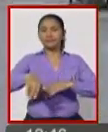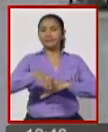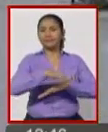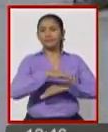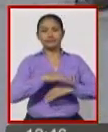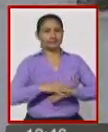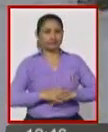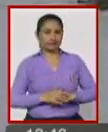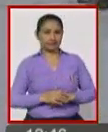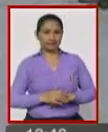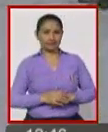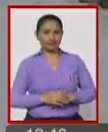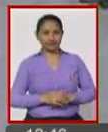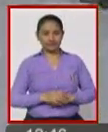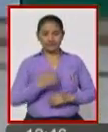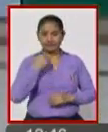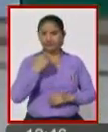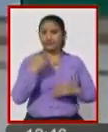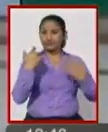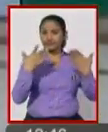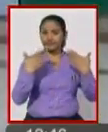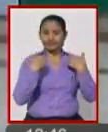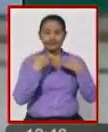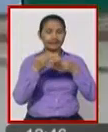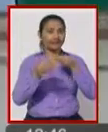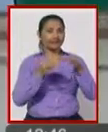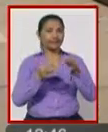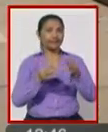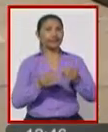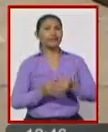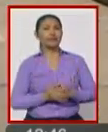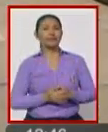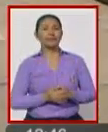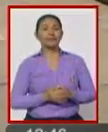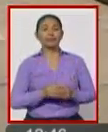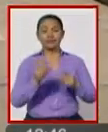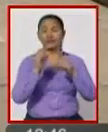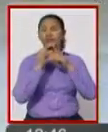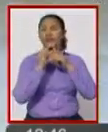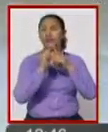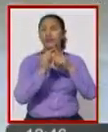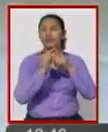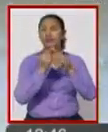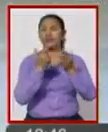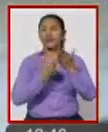quieren arreglar. No es que digan y hablen sin fundamentar su palabra.